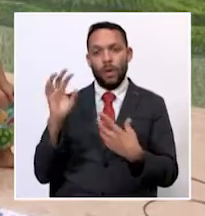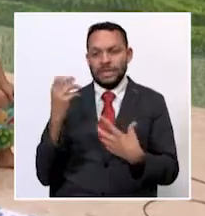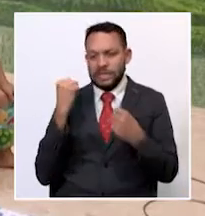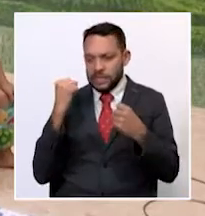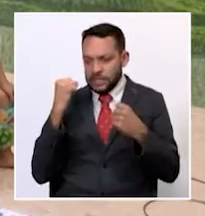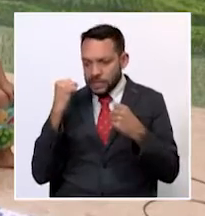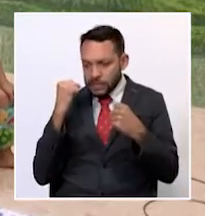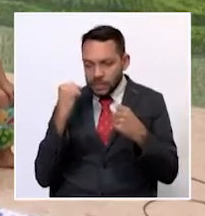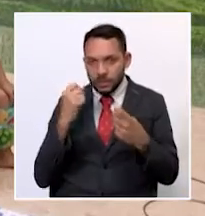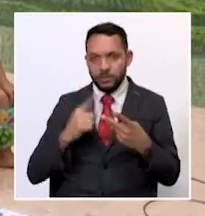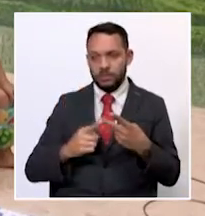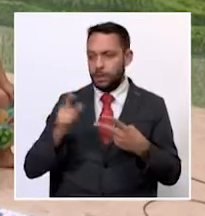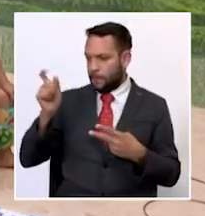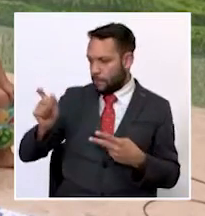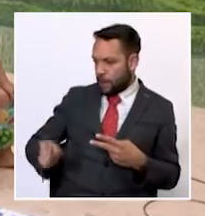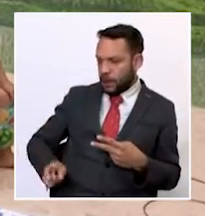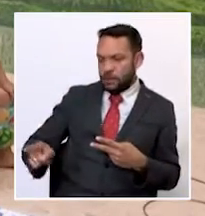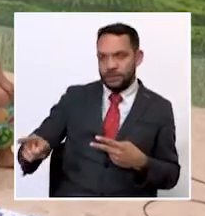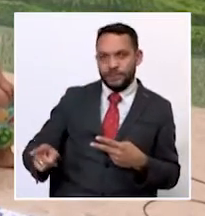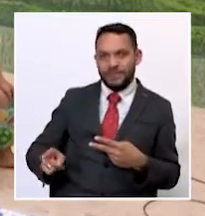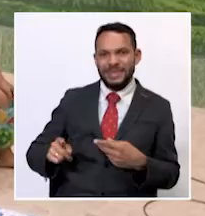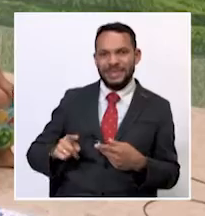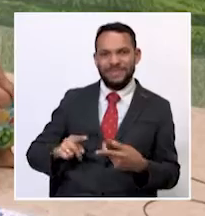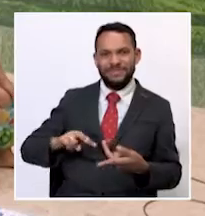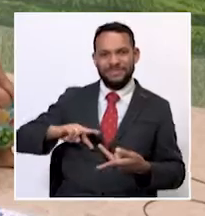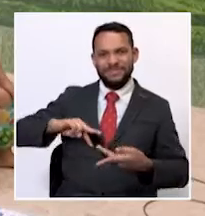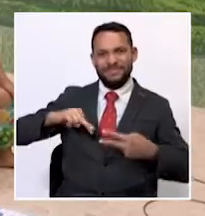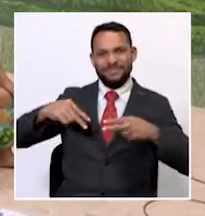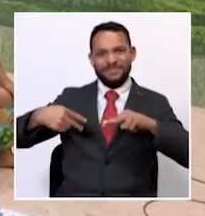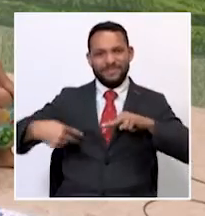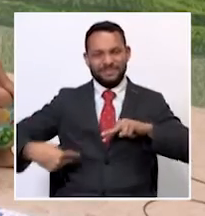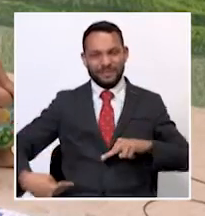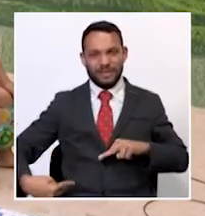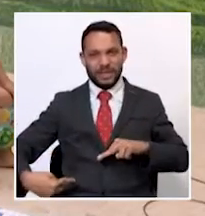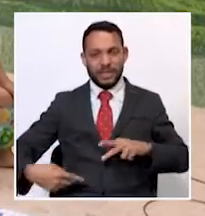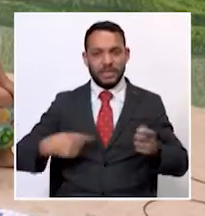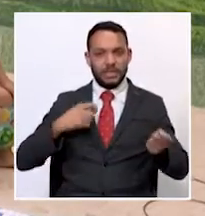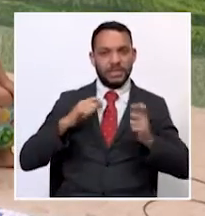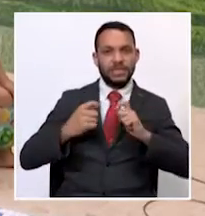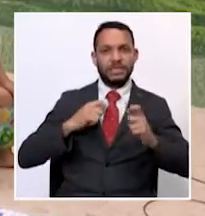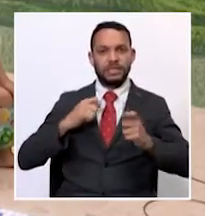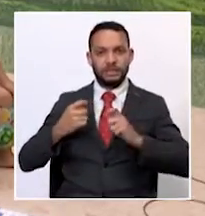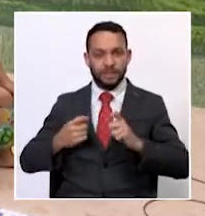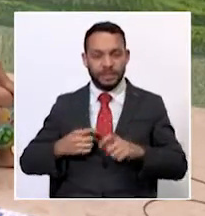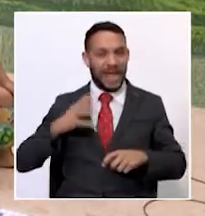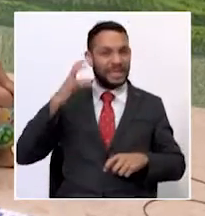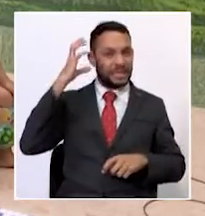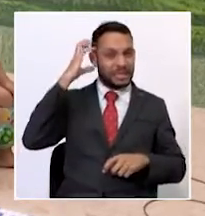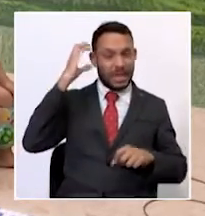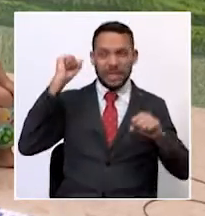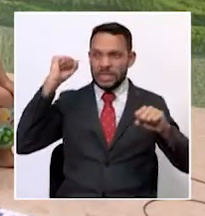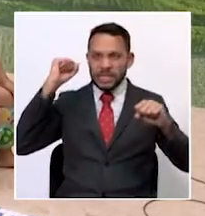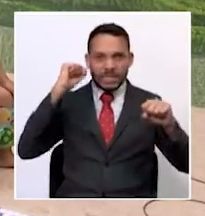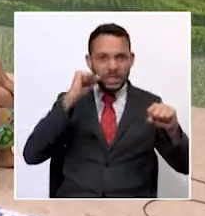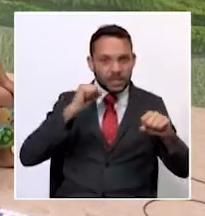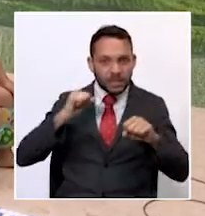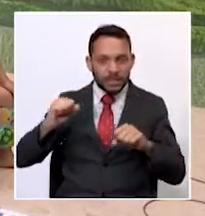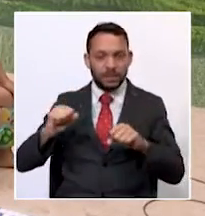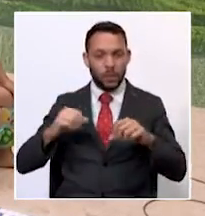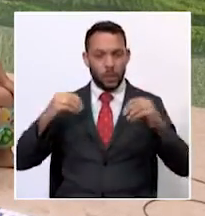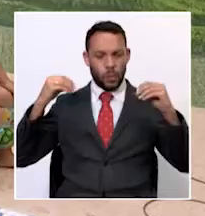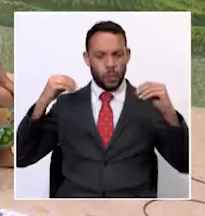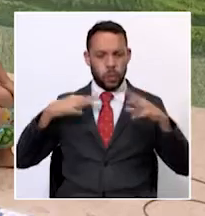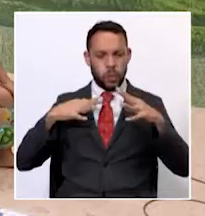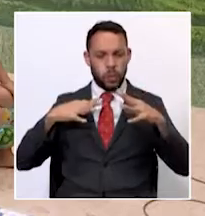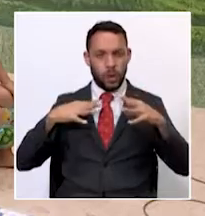pacientes una alteración en la adrenalina y en los corticosteroides, secretan este tipo de hormonas y